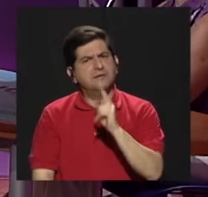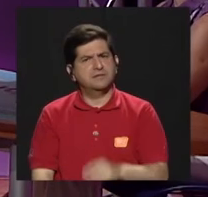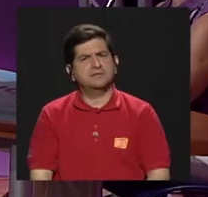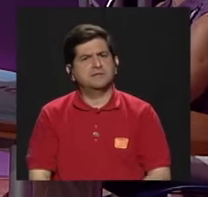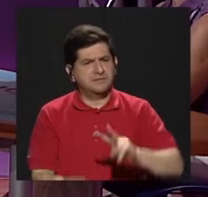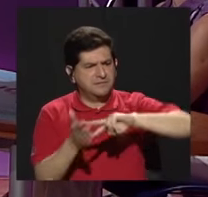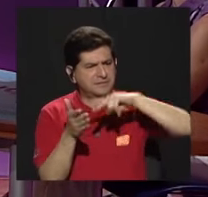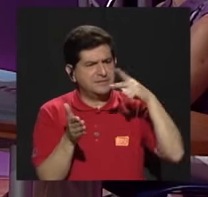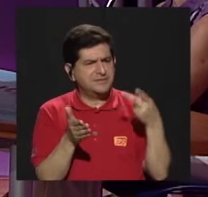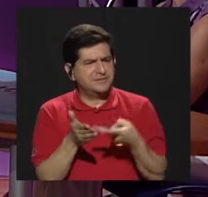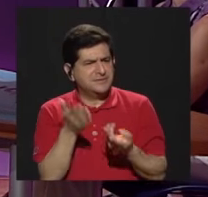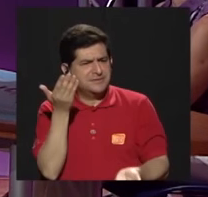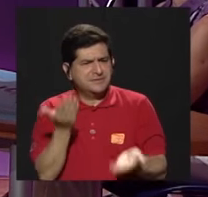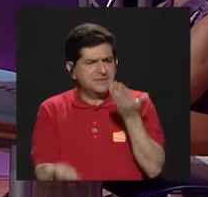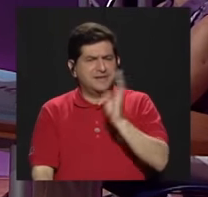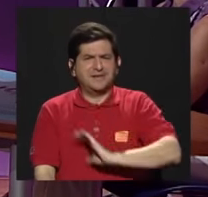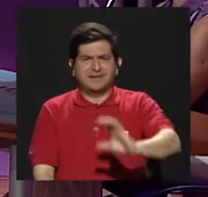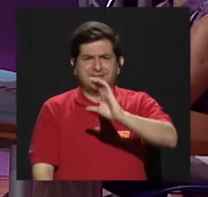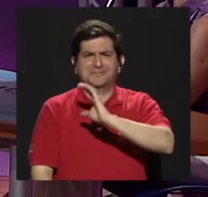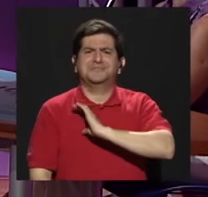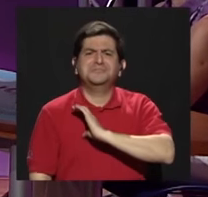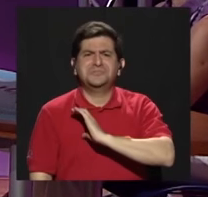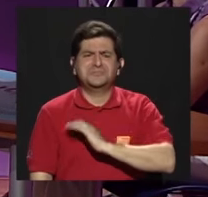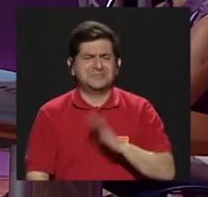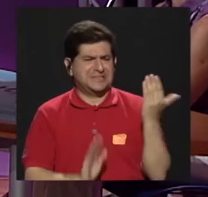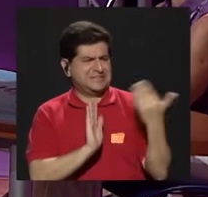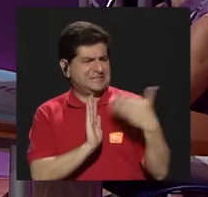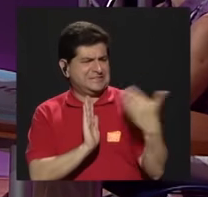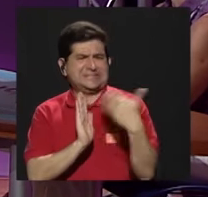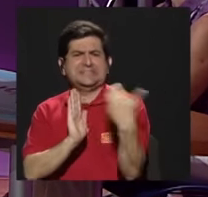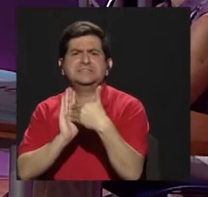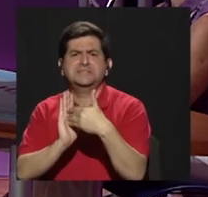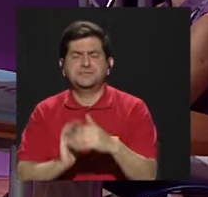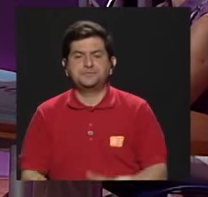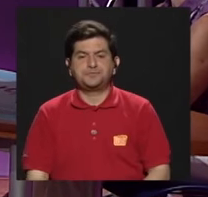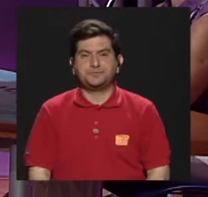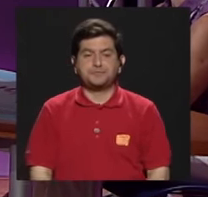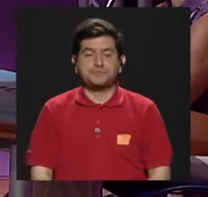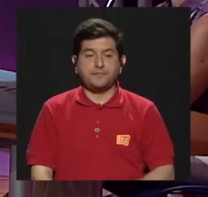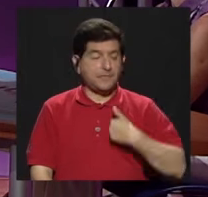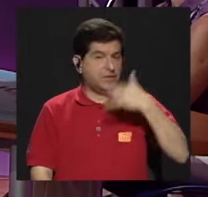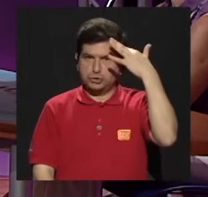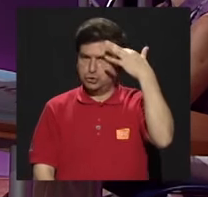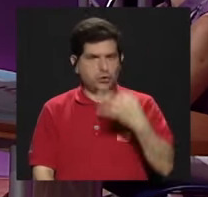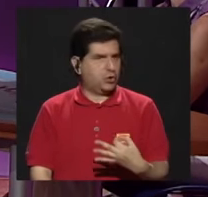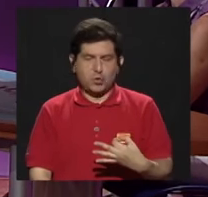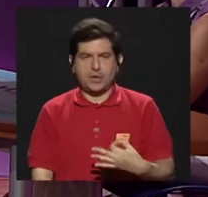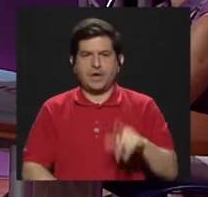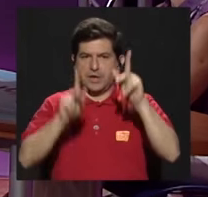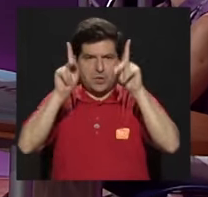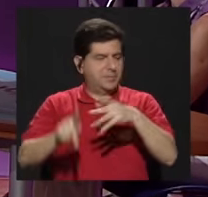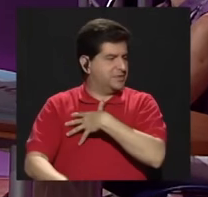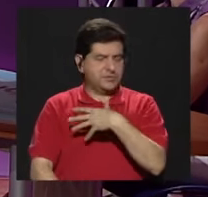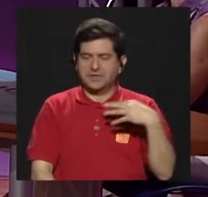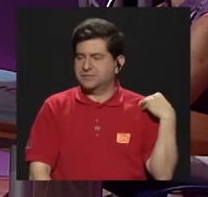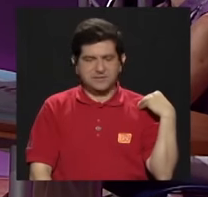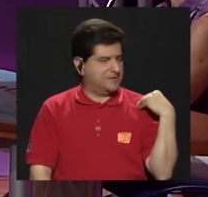es una conducta que haga daño? Bueno, yo no creo que haya alguien que le